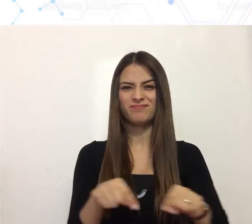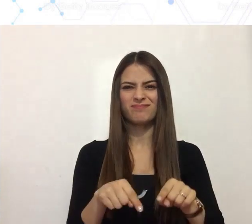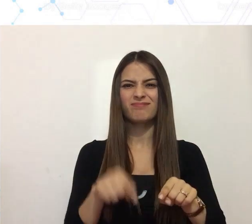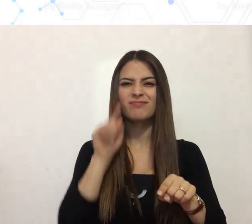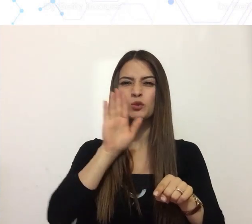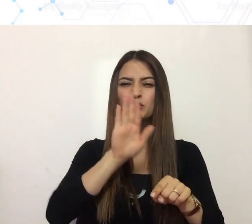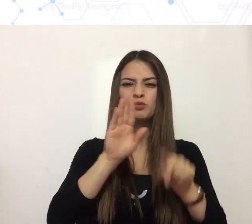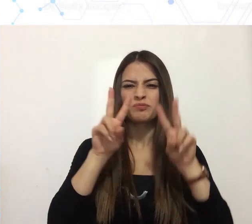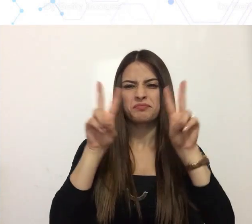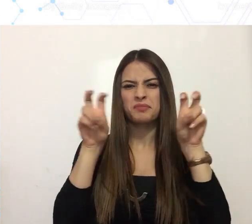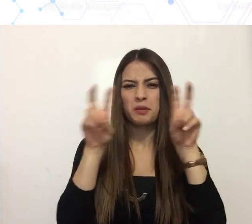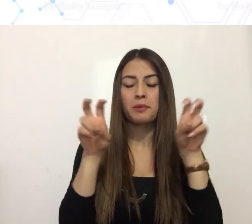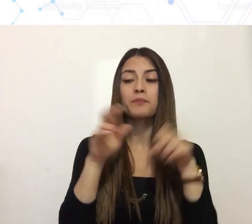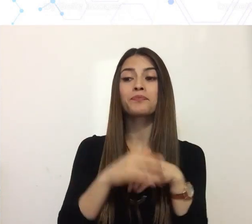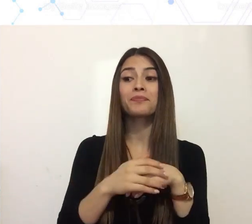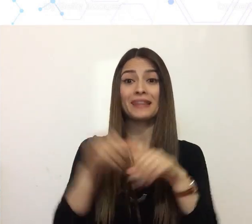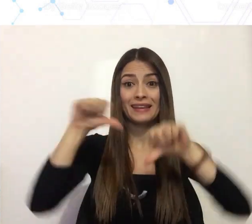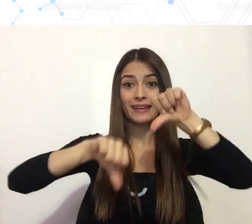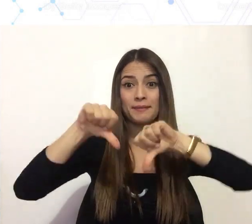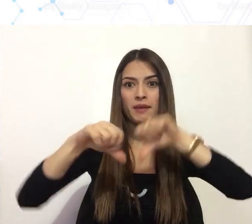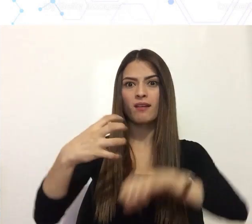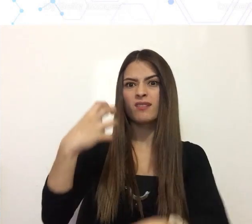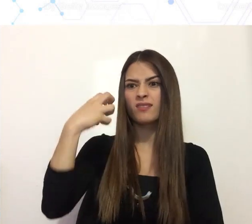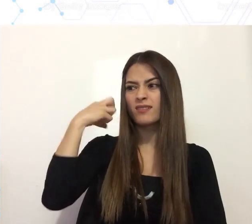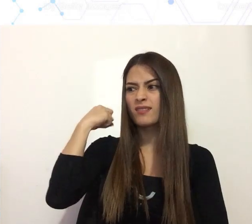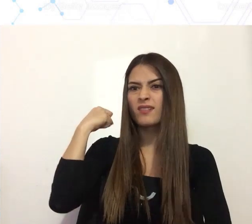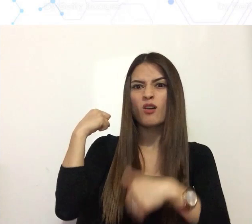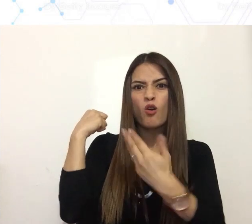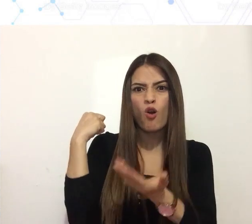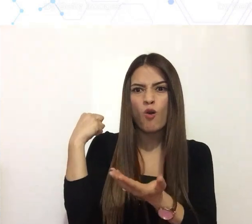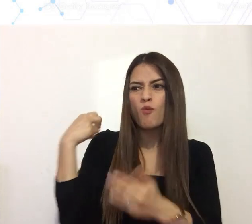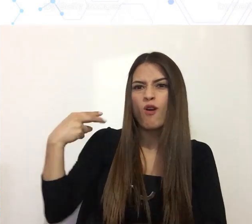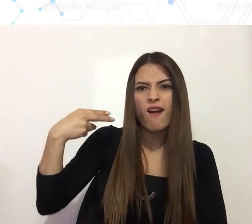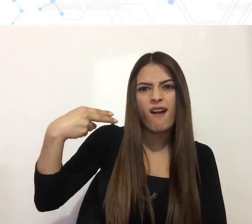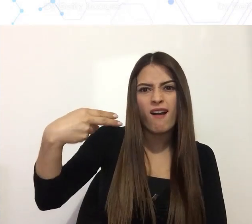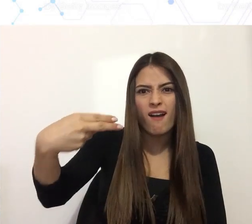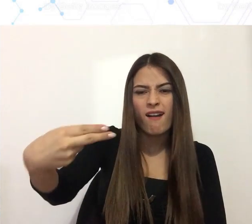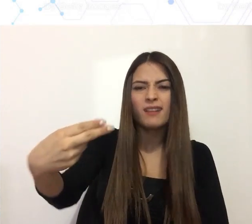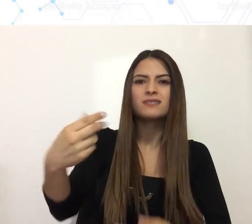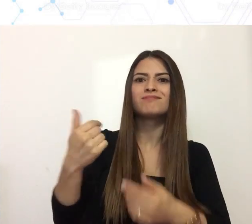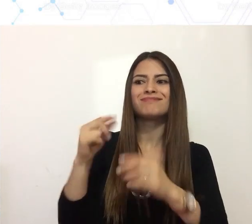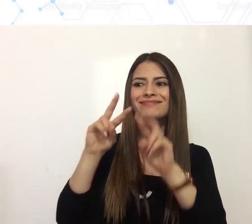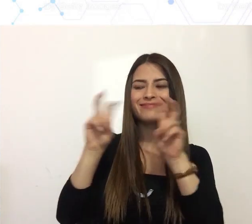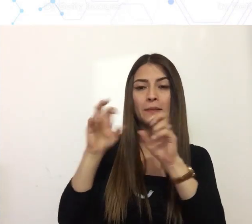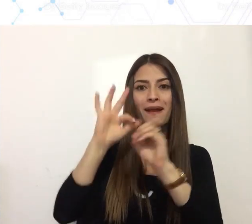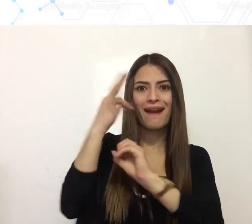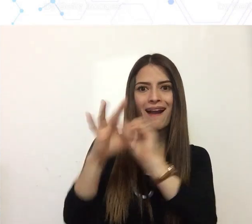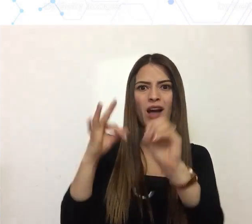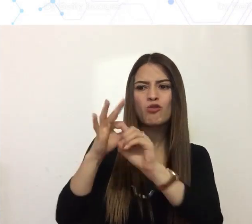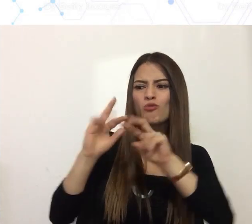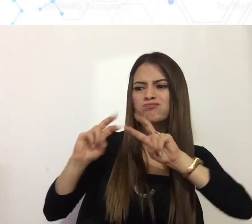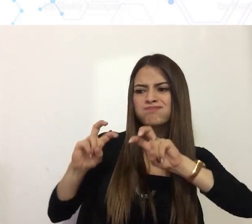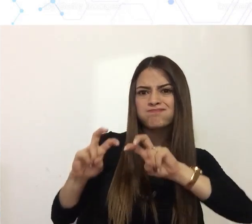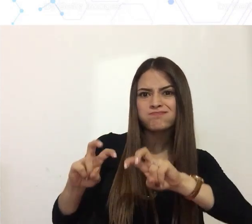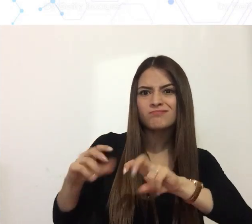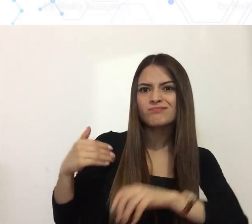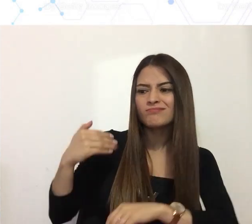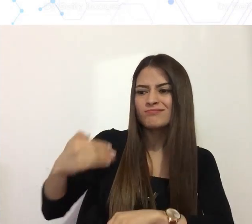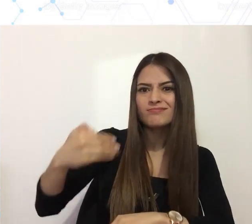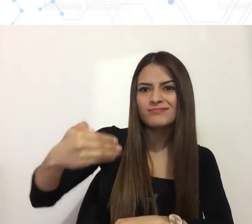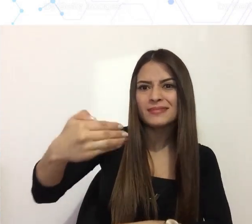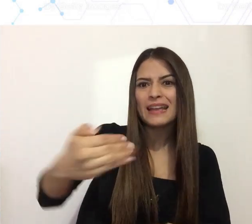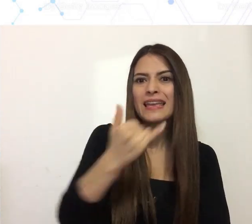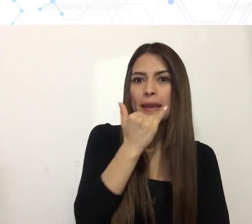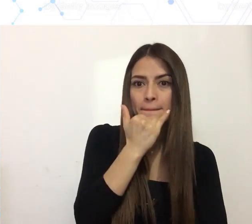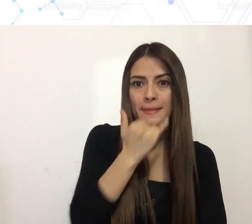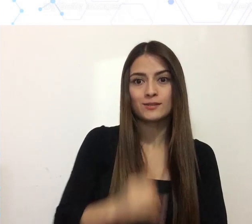hechos históricos referidos a el proceso histórico del átomo. Lo que quiero es que tengamos en claro, tanto